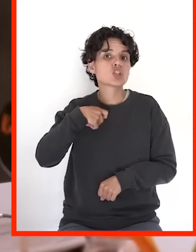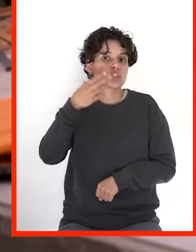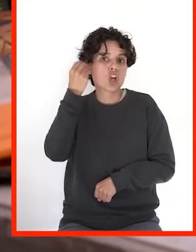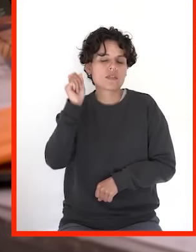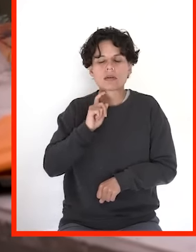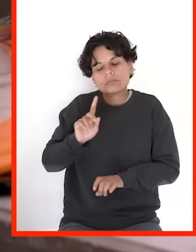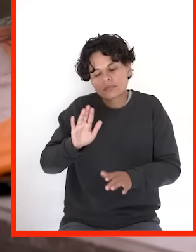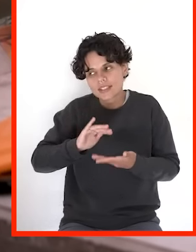perdón. No, si nos llamamos.